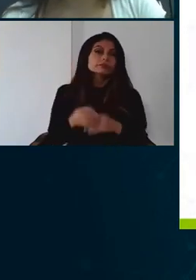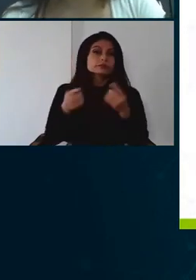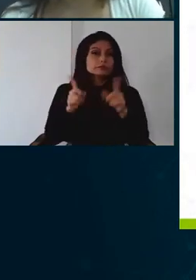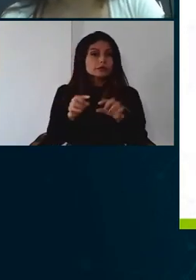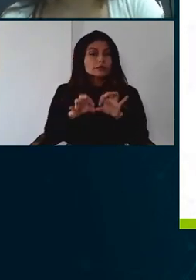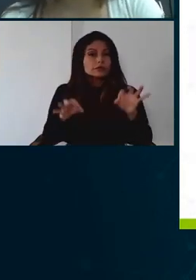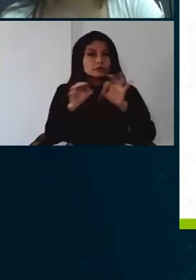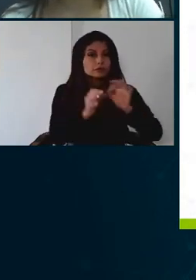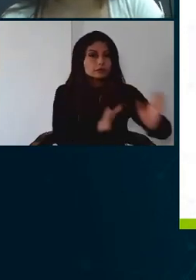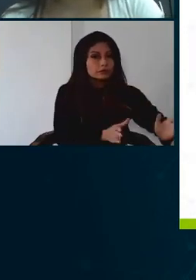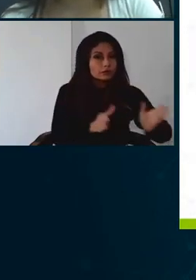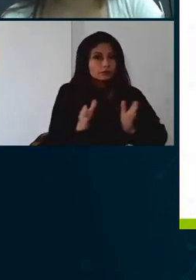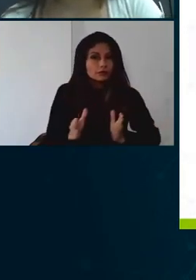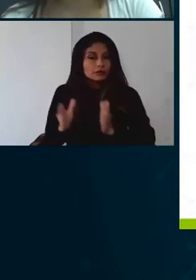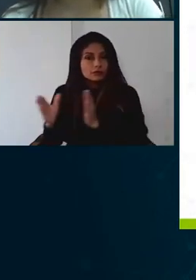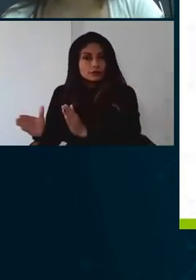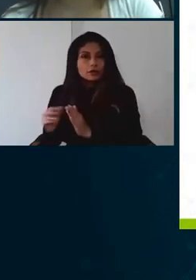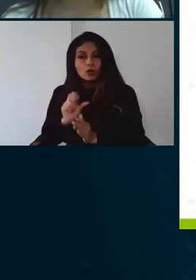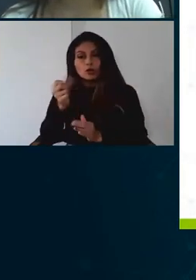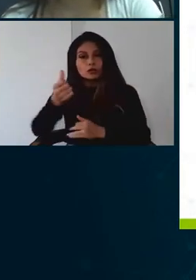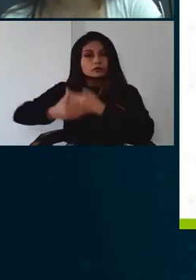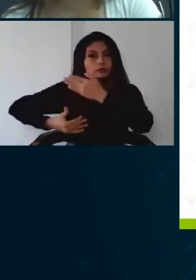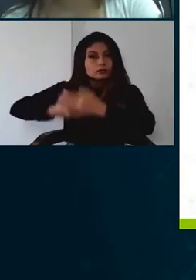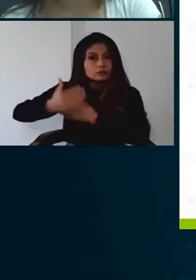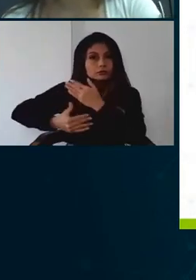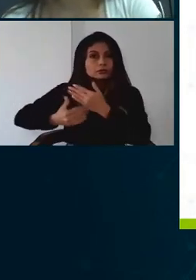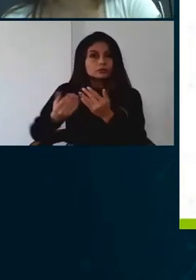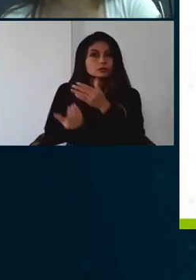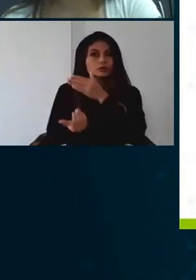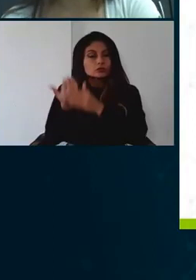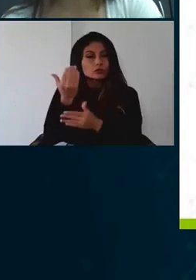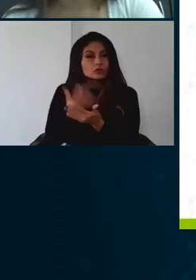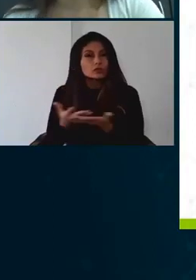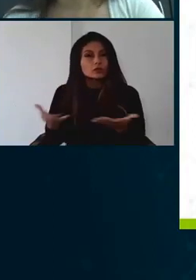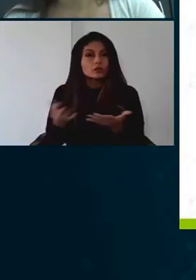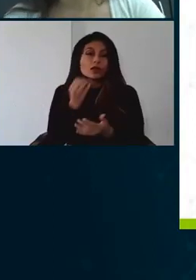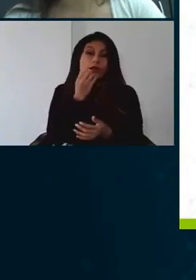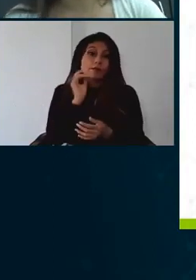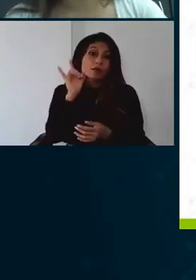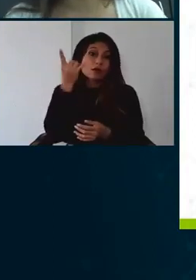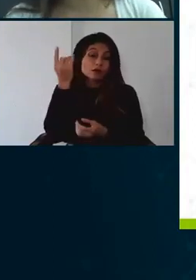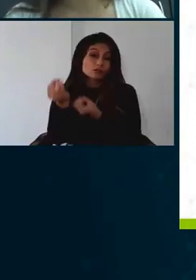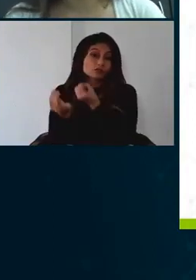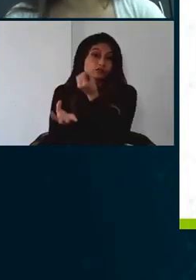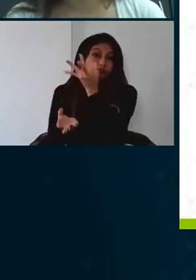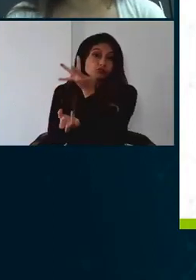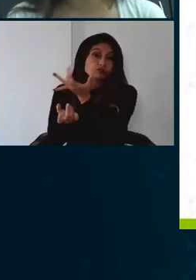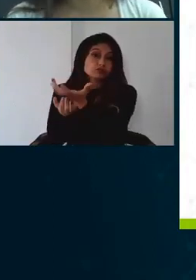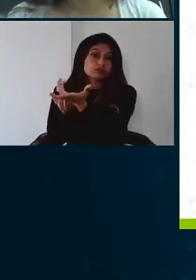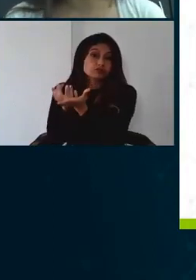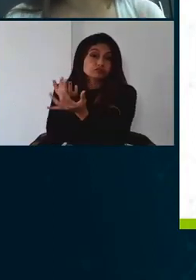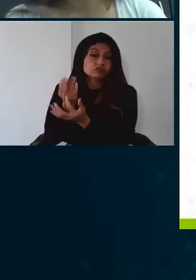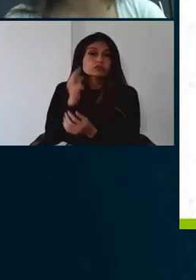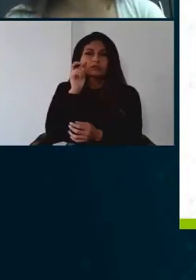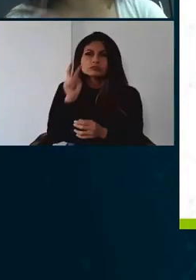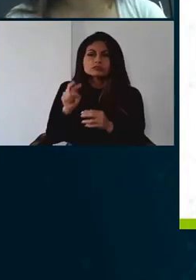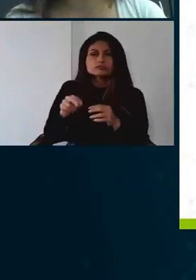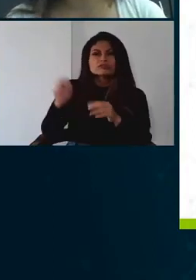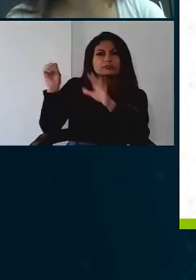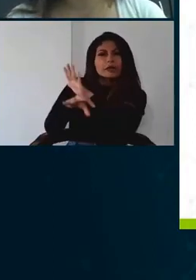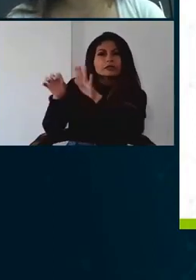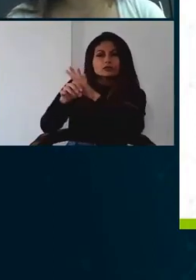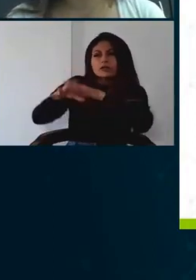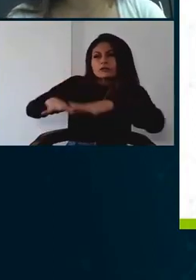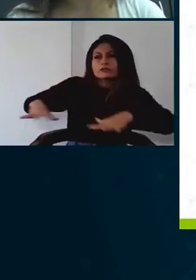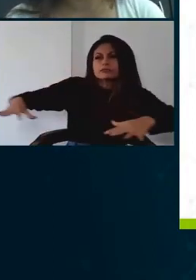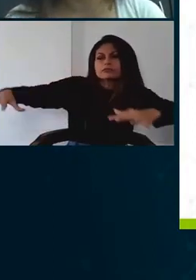realmente debemos de darle otro proceso de renovación como la incineración, ¿cierto? Que eso también lo vemos en los rellenos sanitarios, que tratamos de